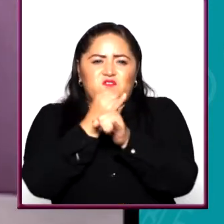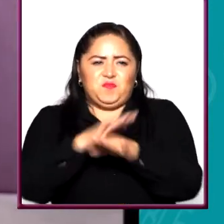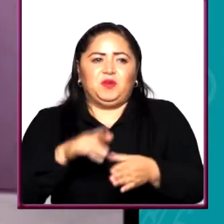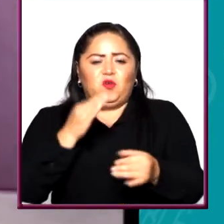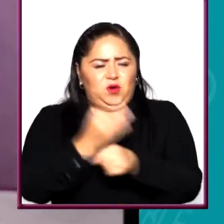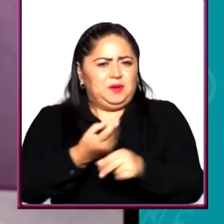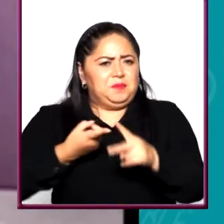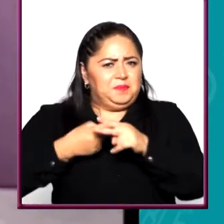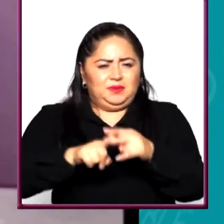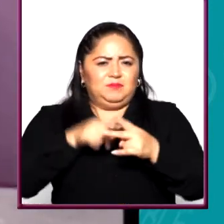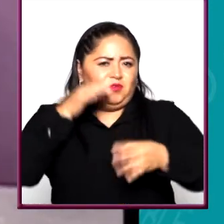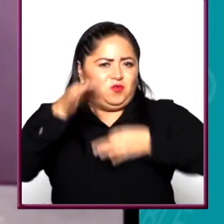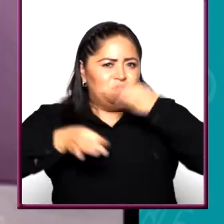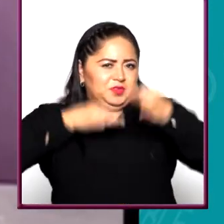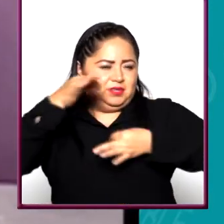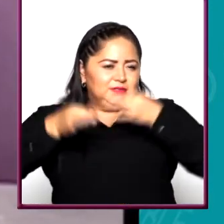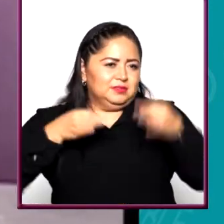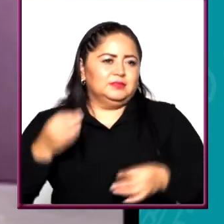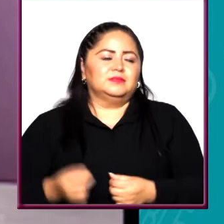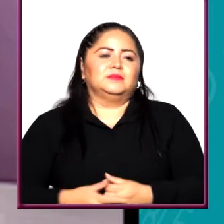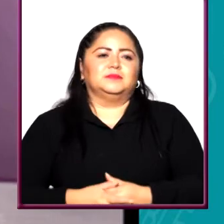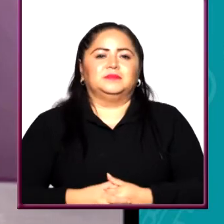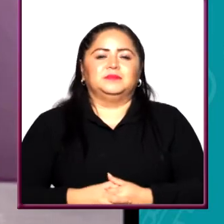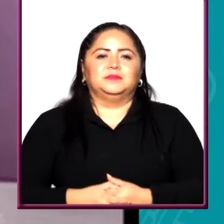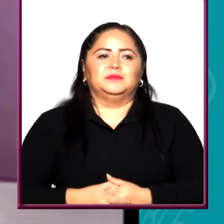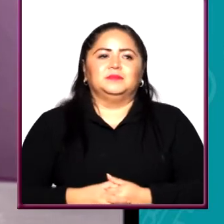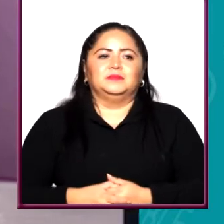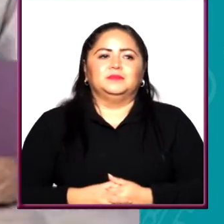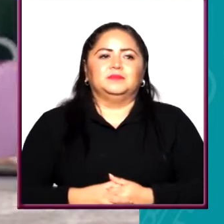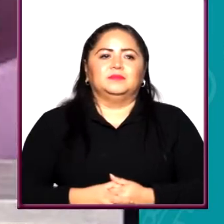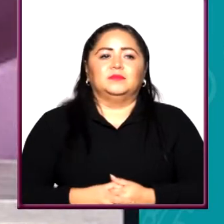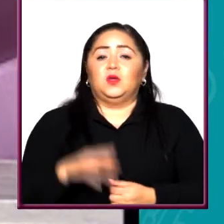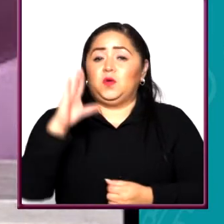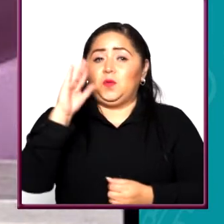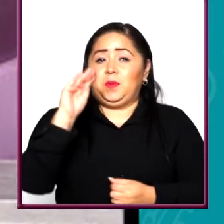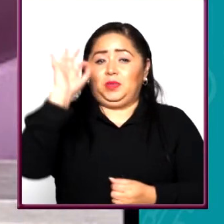Bienvenidos a su corte informativo. Empecemos con las noticias.